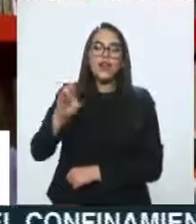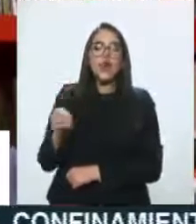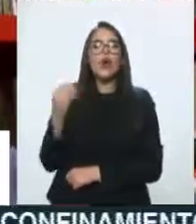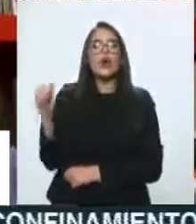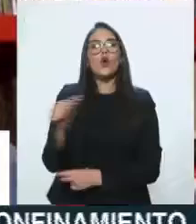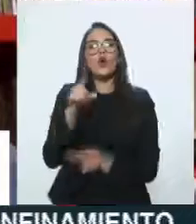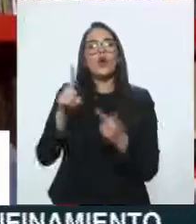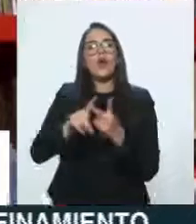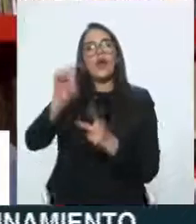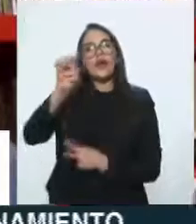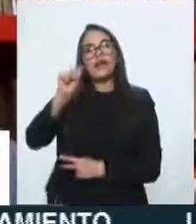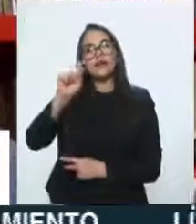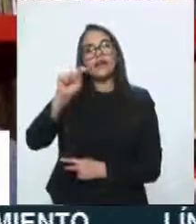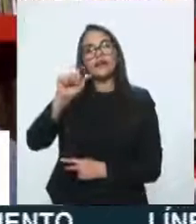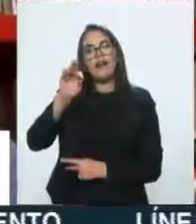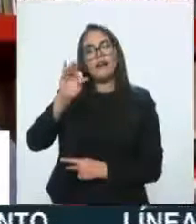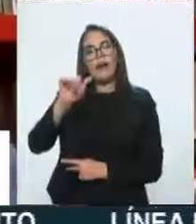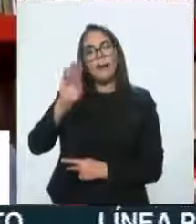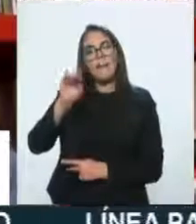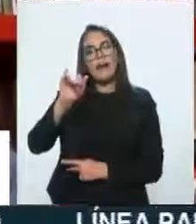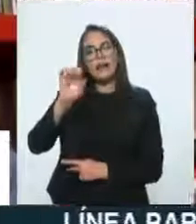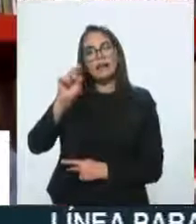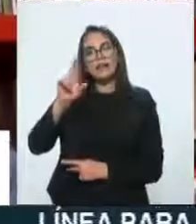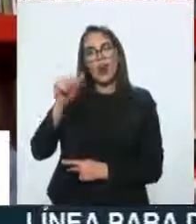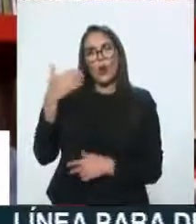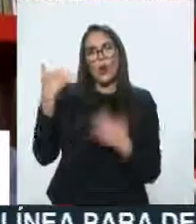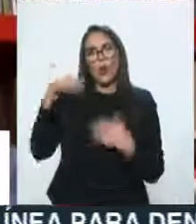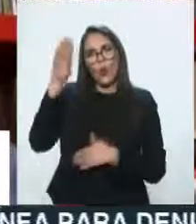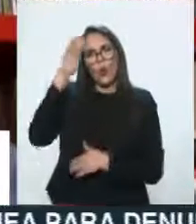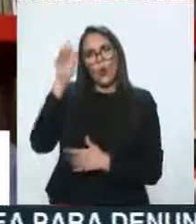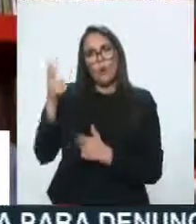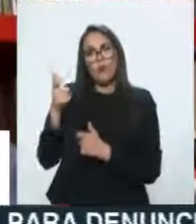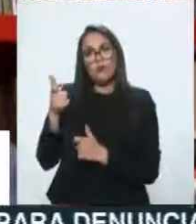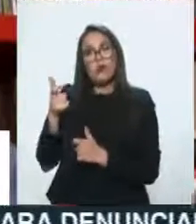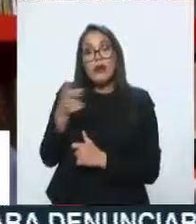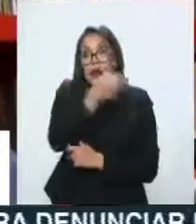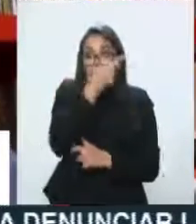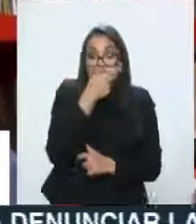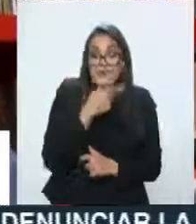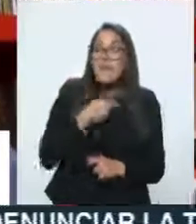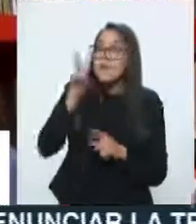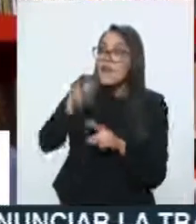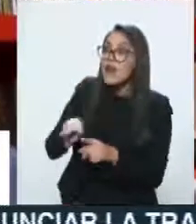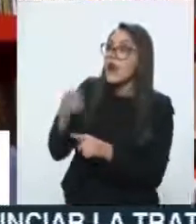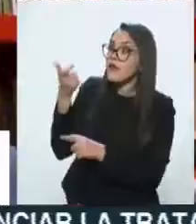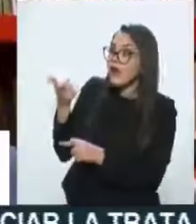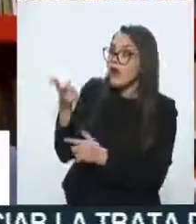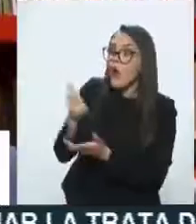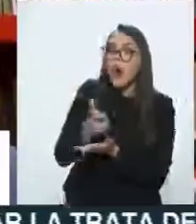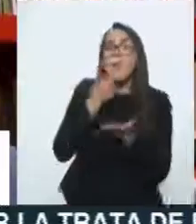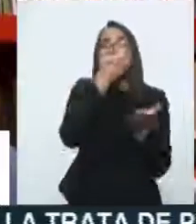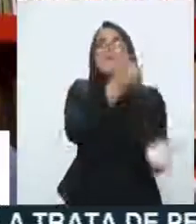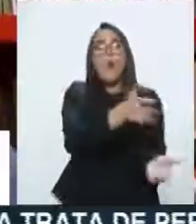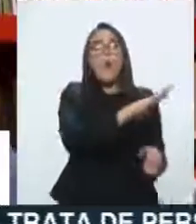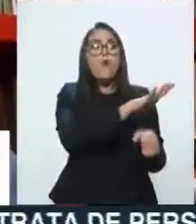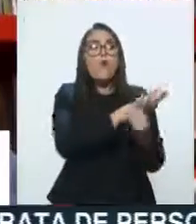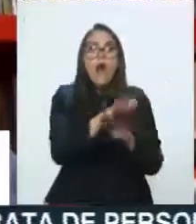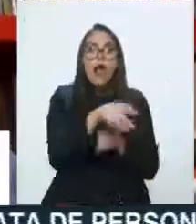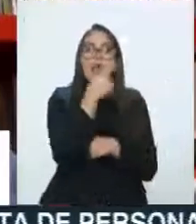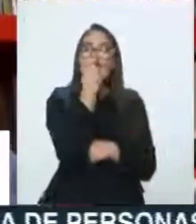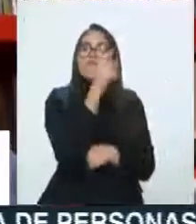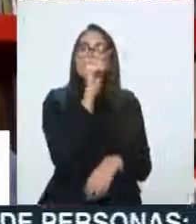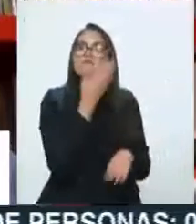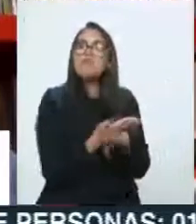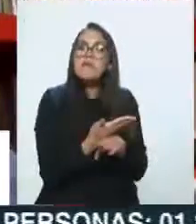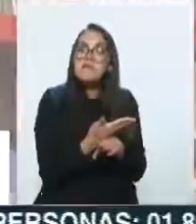que no nos han dicho es hacia dónde fueron esos recursos y a cambio de qué fueron esos recursos, y lo seguiremos preguntando hasta que no haya